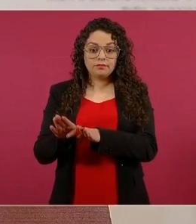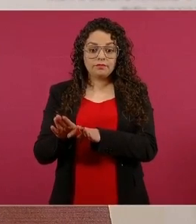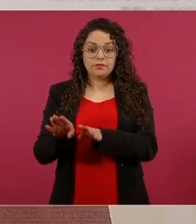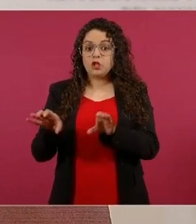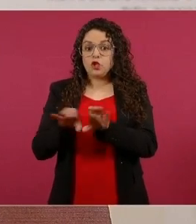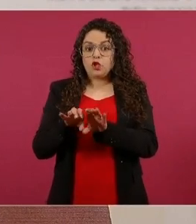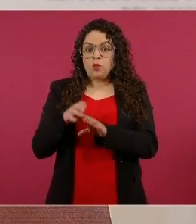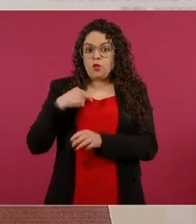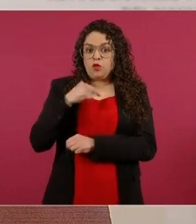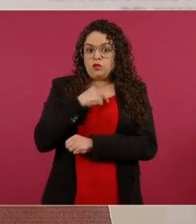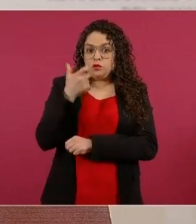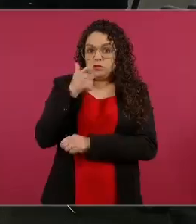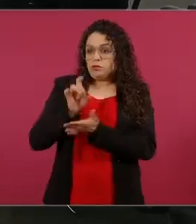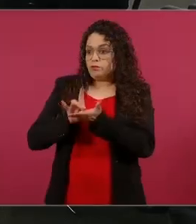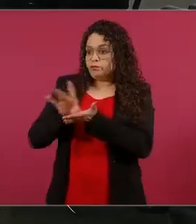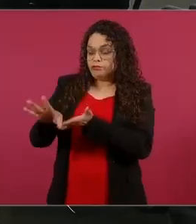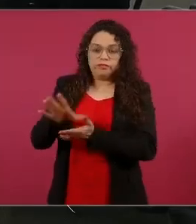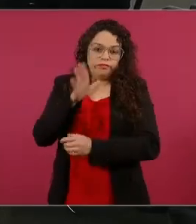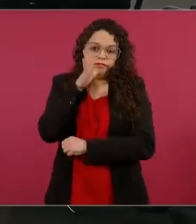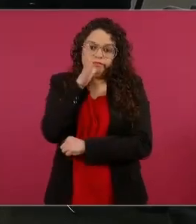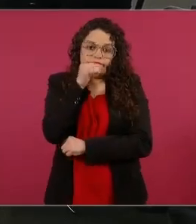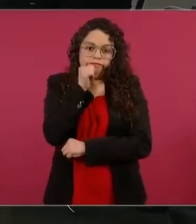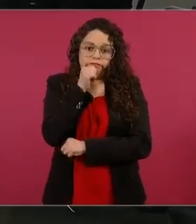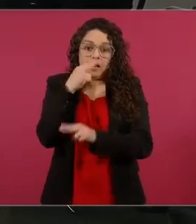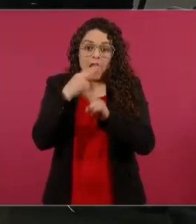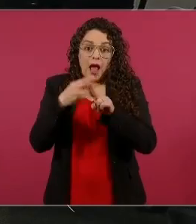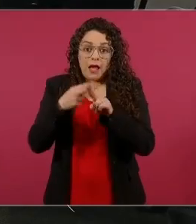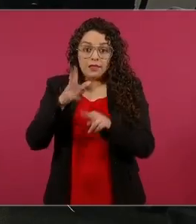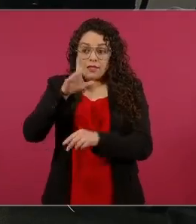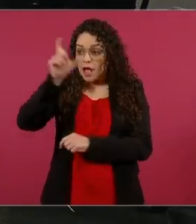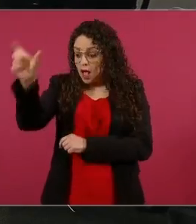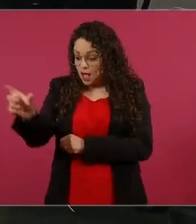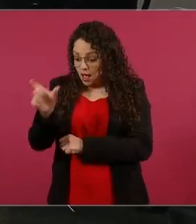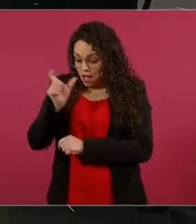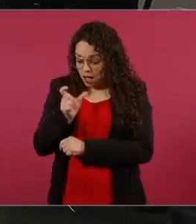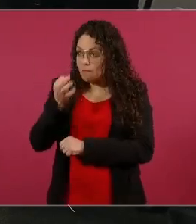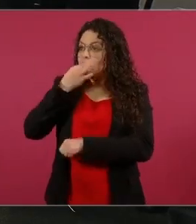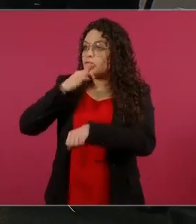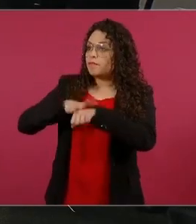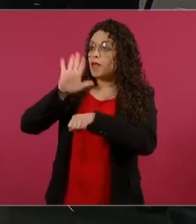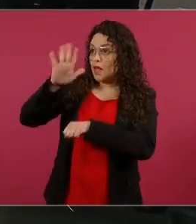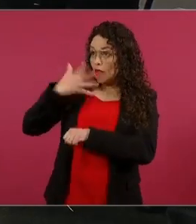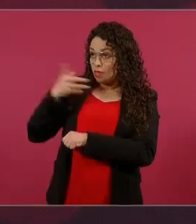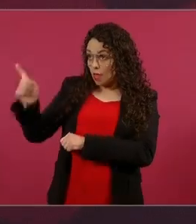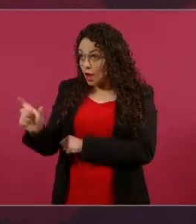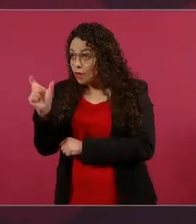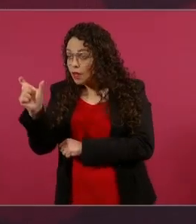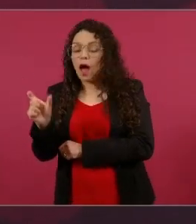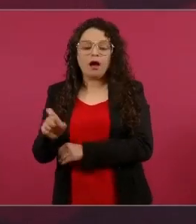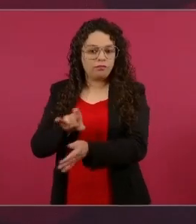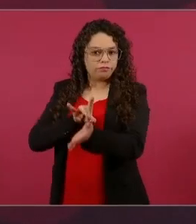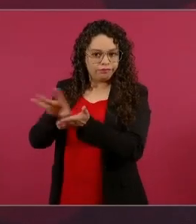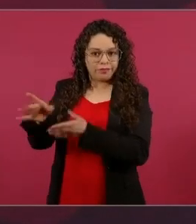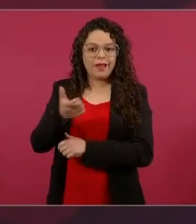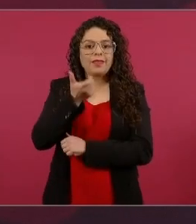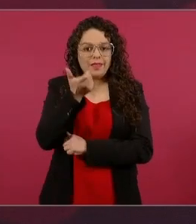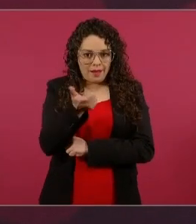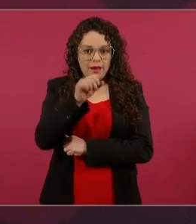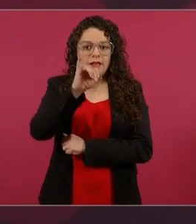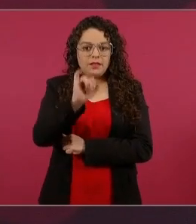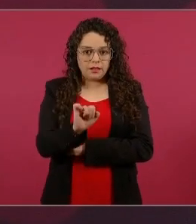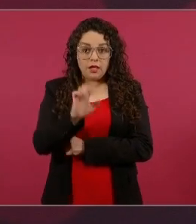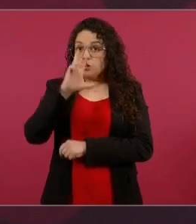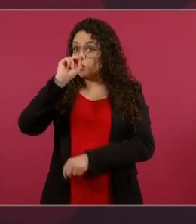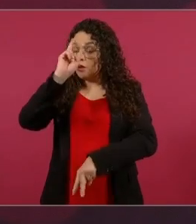podemos emitir el pago hasta el momento en el que la reciben una vez que reciben su tarjeta se emite el pago si ellos no acuden a recibir recibir su